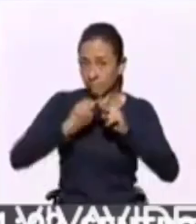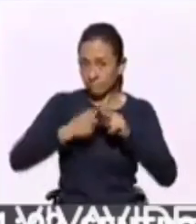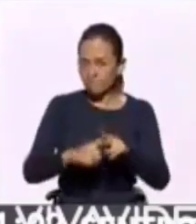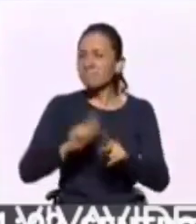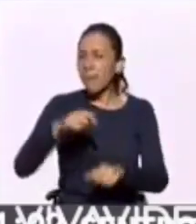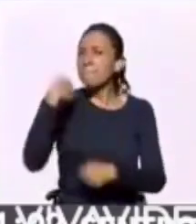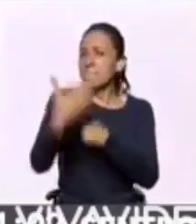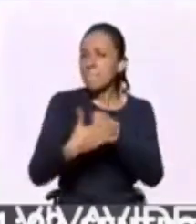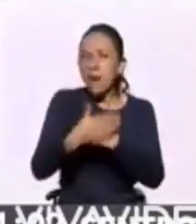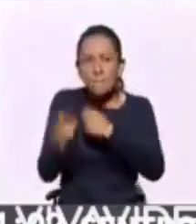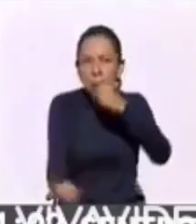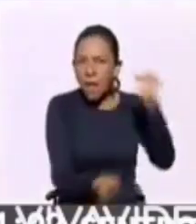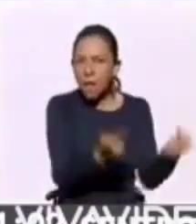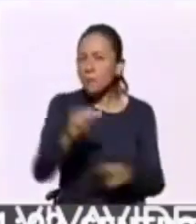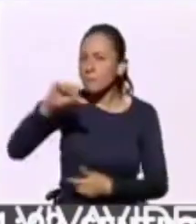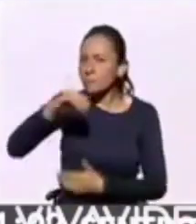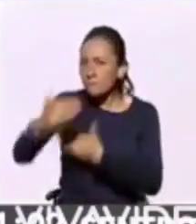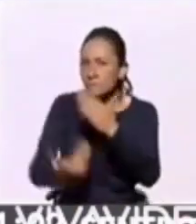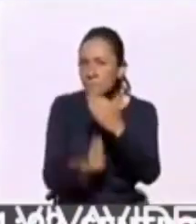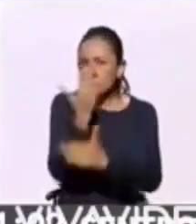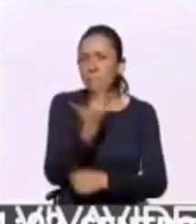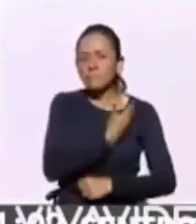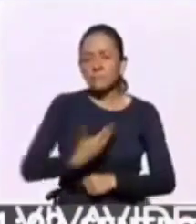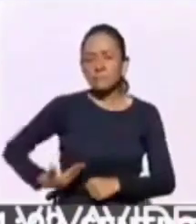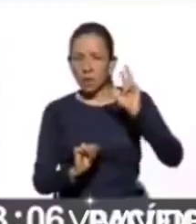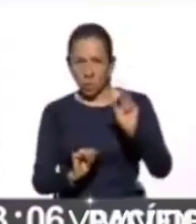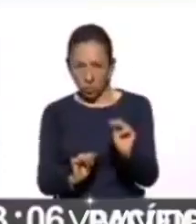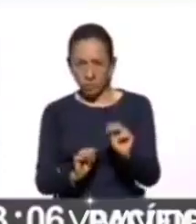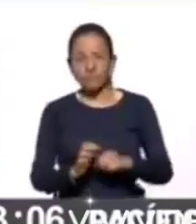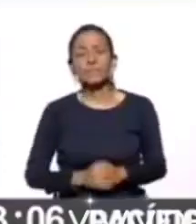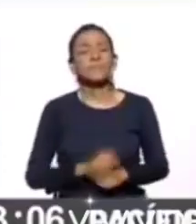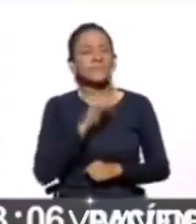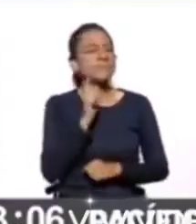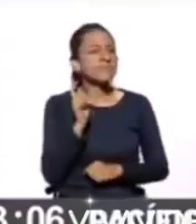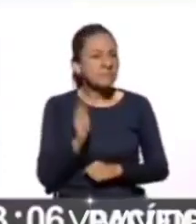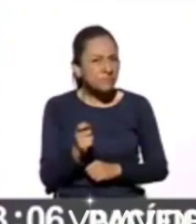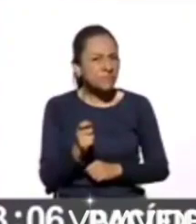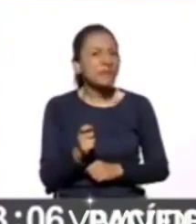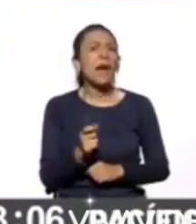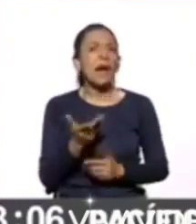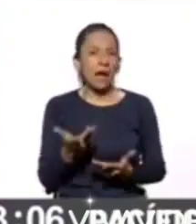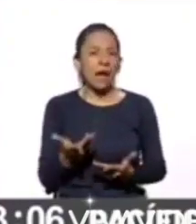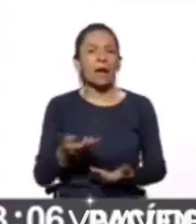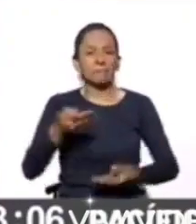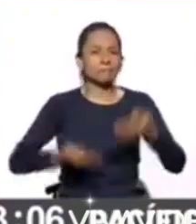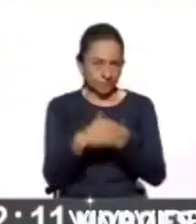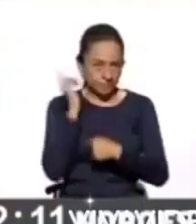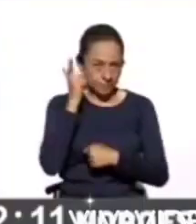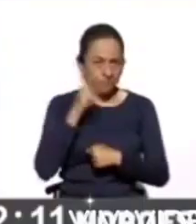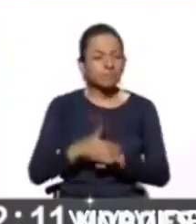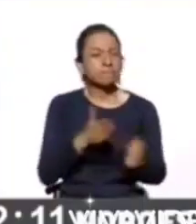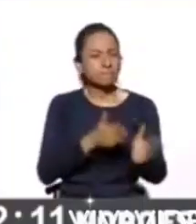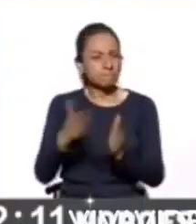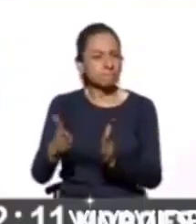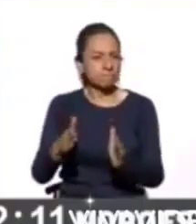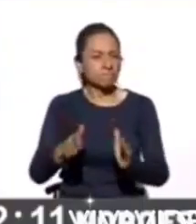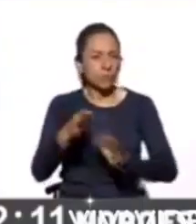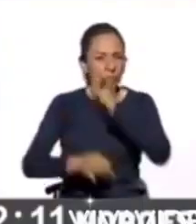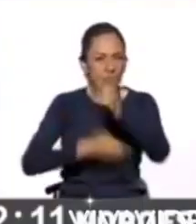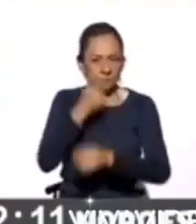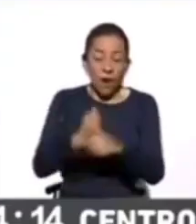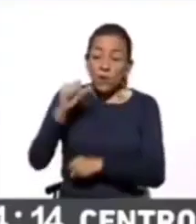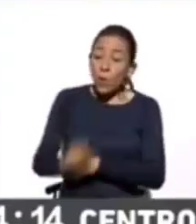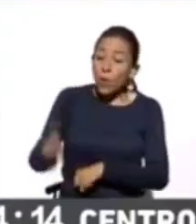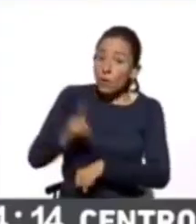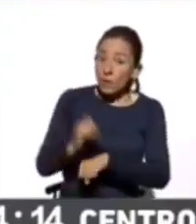viene. Esta mañana el presidente Andrés Manuel López Obrador informó de ampliar al Poder Judicial. Va la crónica de hoy. Les comparto que con la llegada